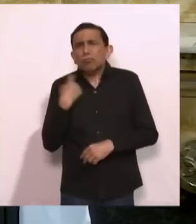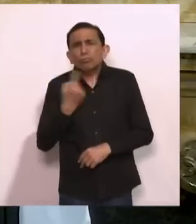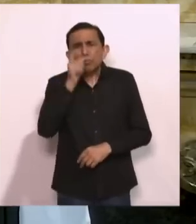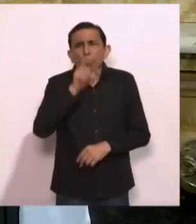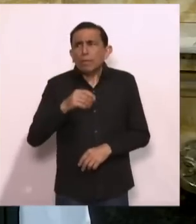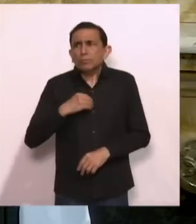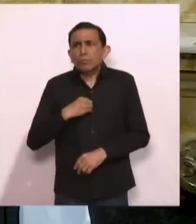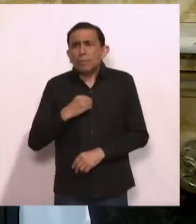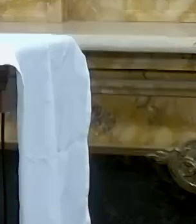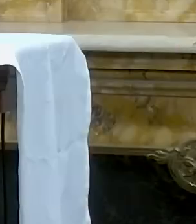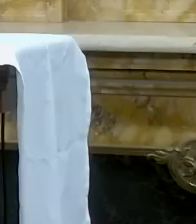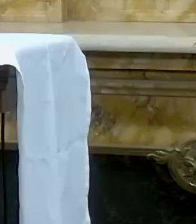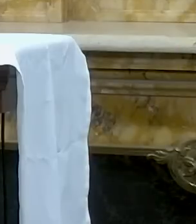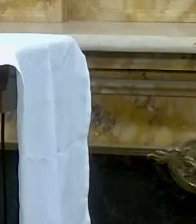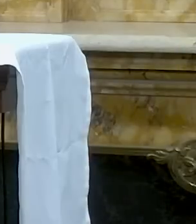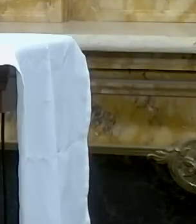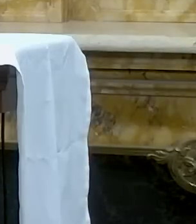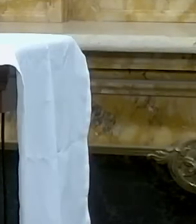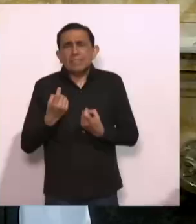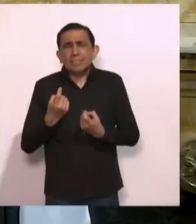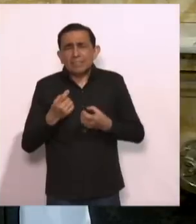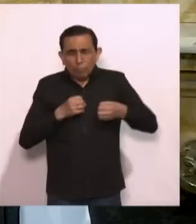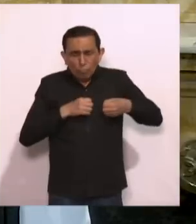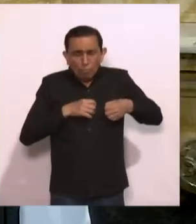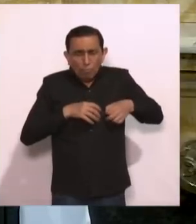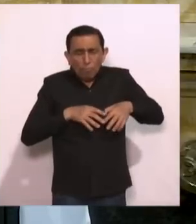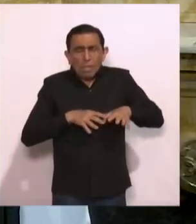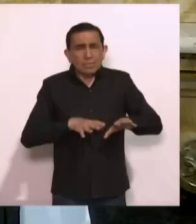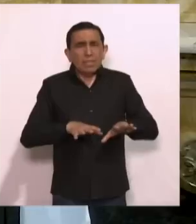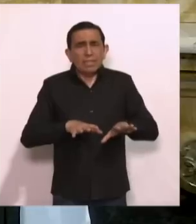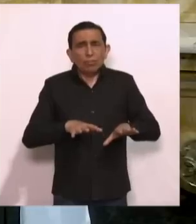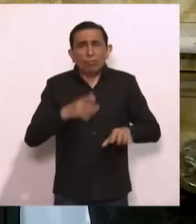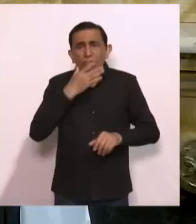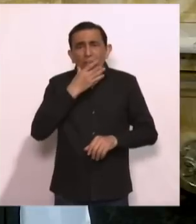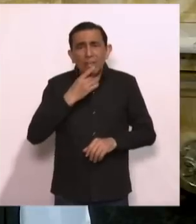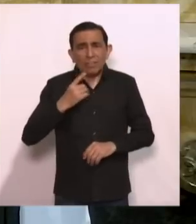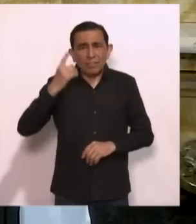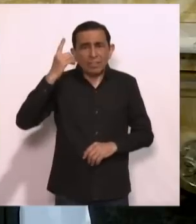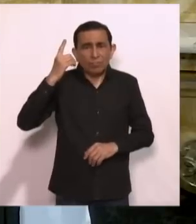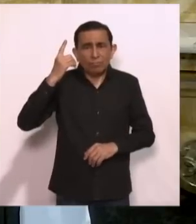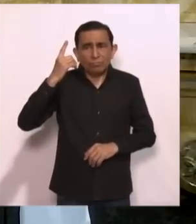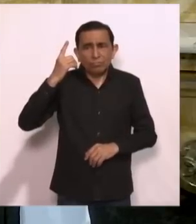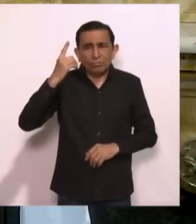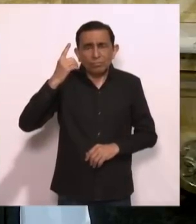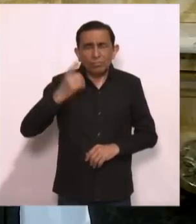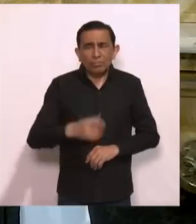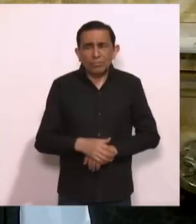pecadores necesitados de la misericordia de Dios.